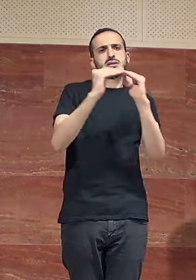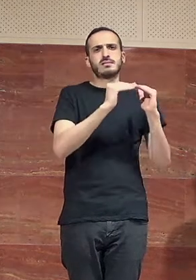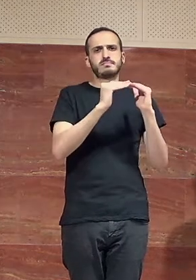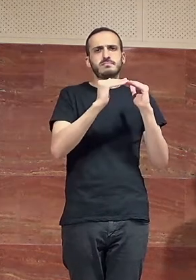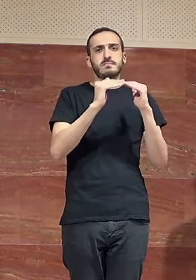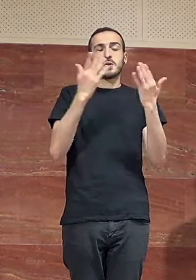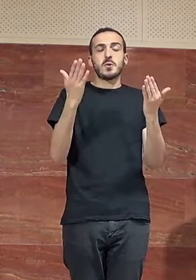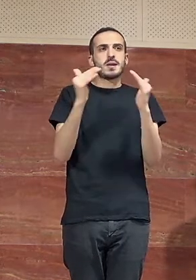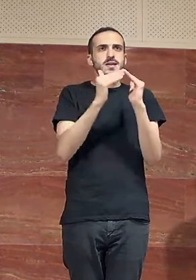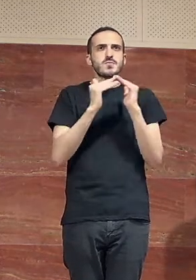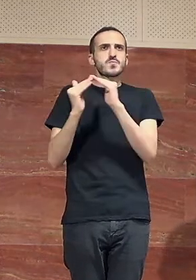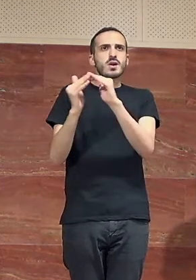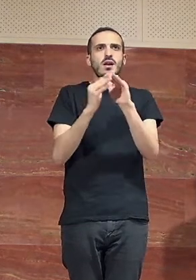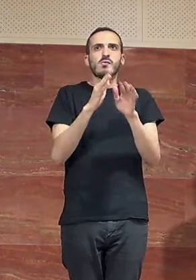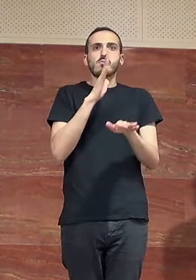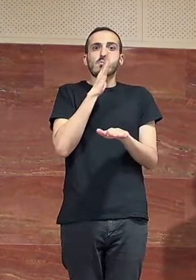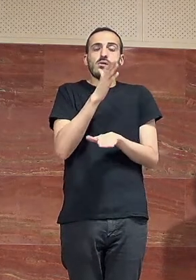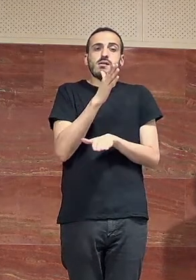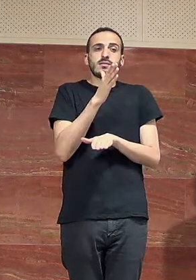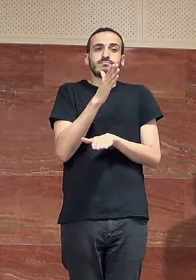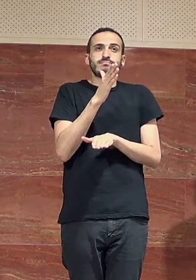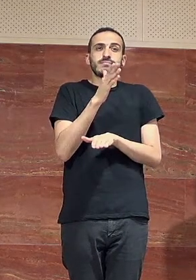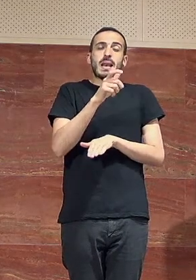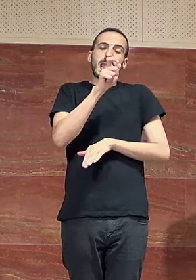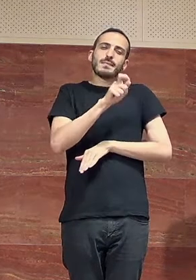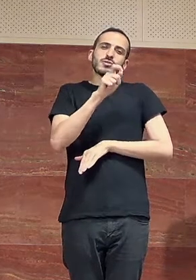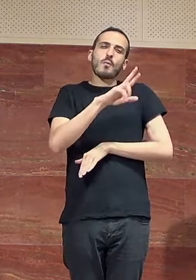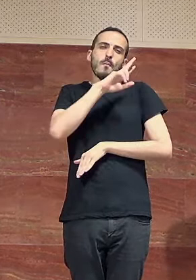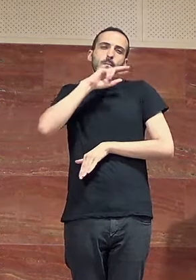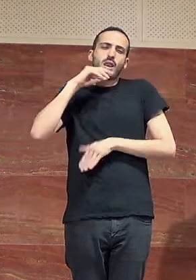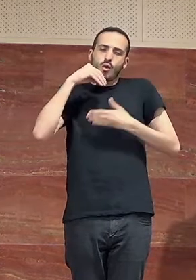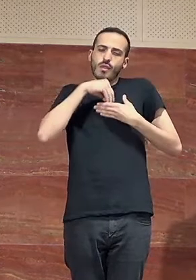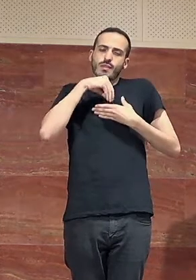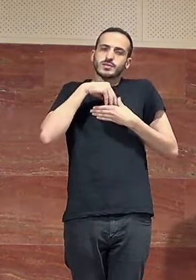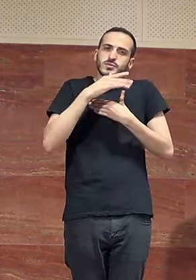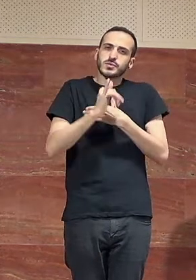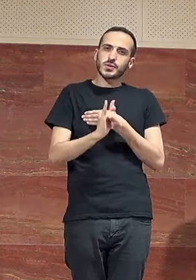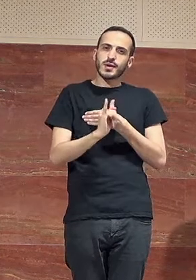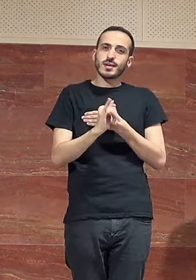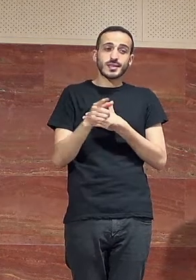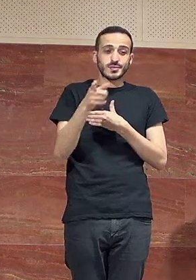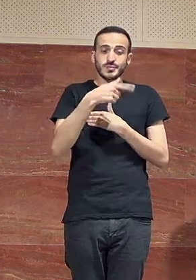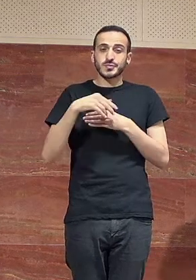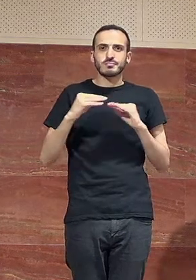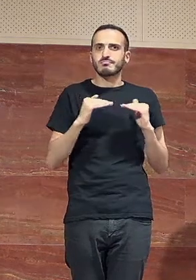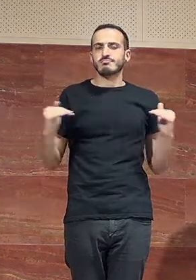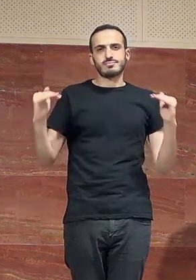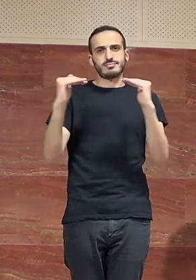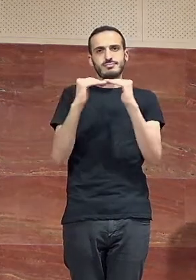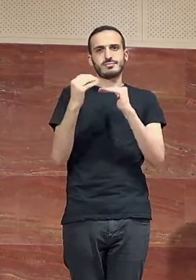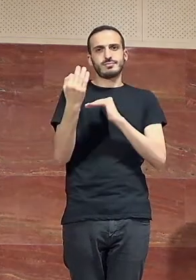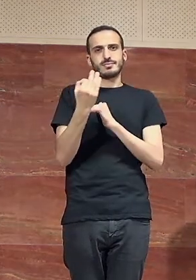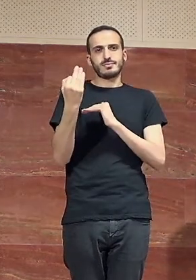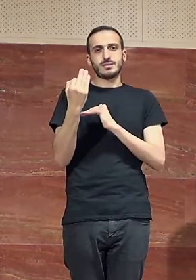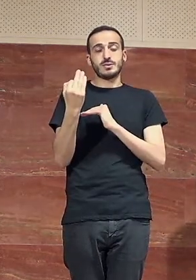nuestra utilidad, sino por el valor intrínseco del ser humano. Eso lo que significa es que para diferenciar nuestra